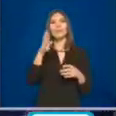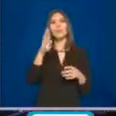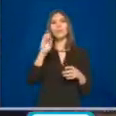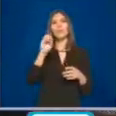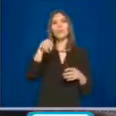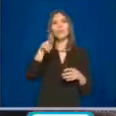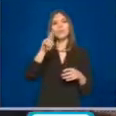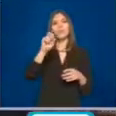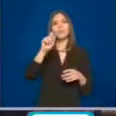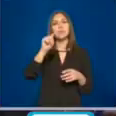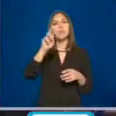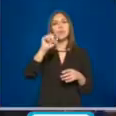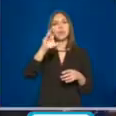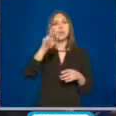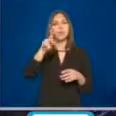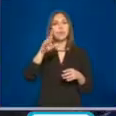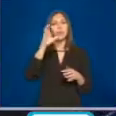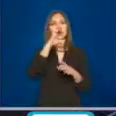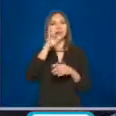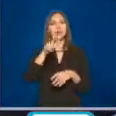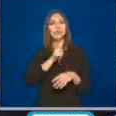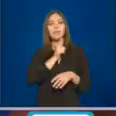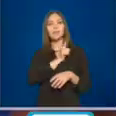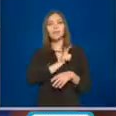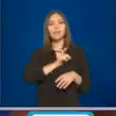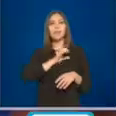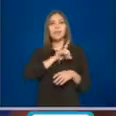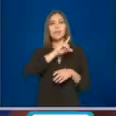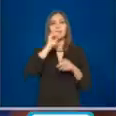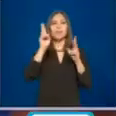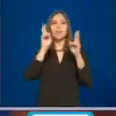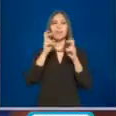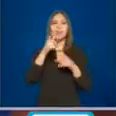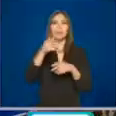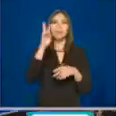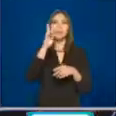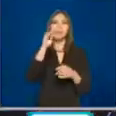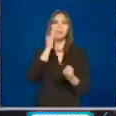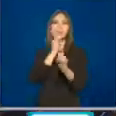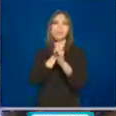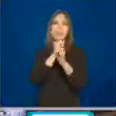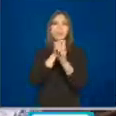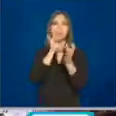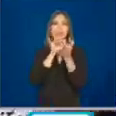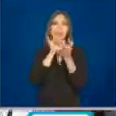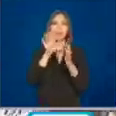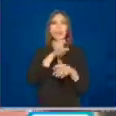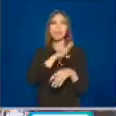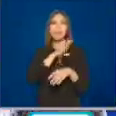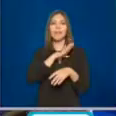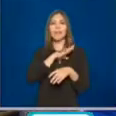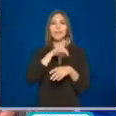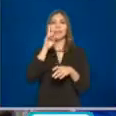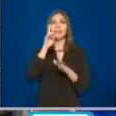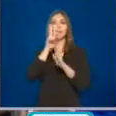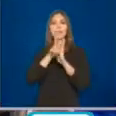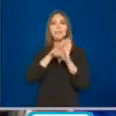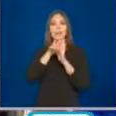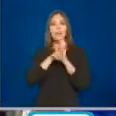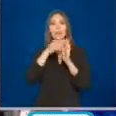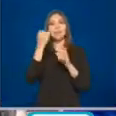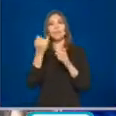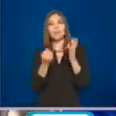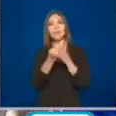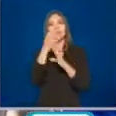llegó después y que me encantó y que estoy por grabarla también. Así es que estén muy pendientes de mis redes sociales porque van a estar ahí el video y la